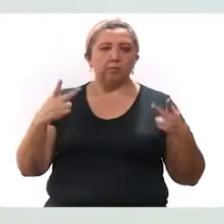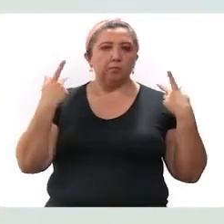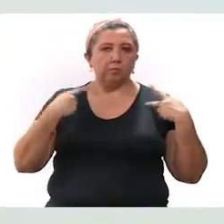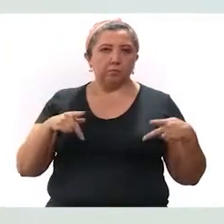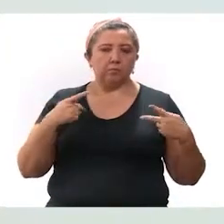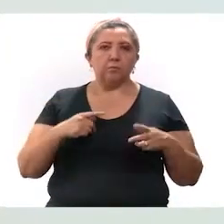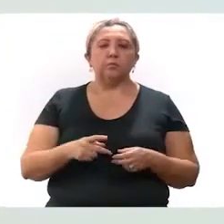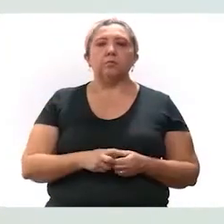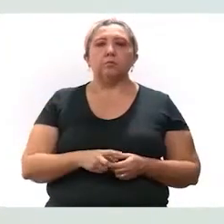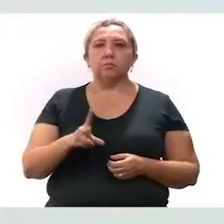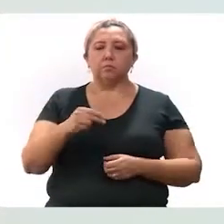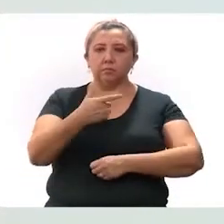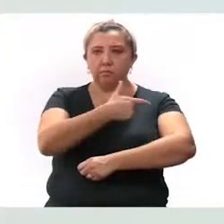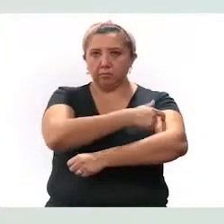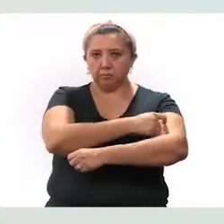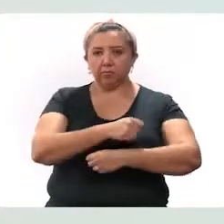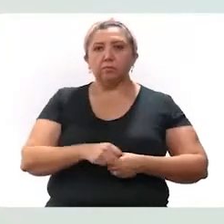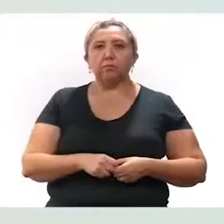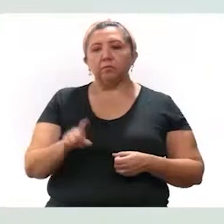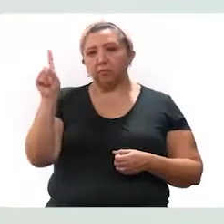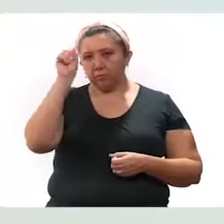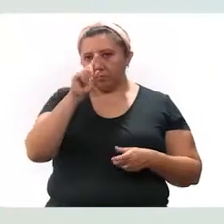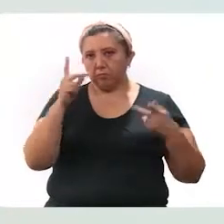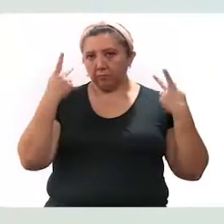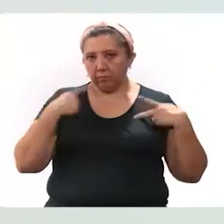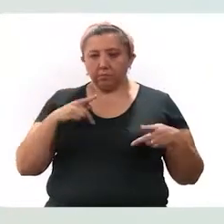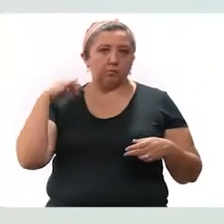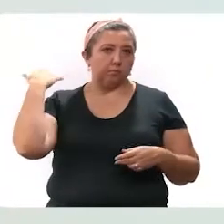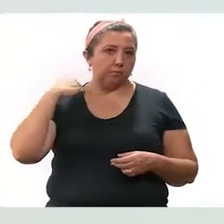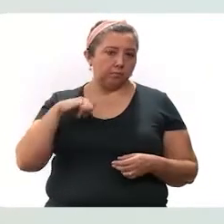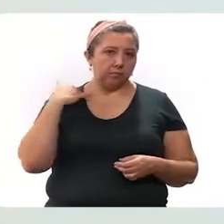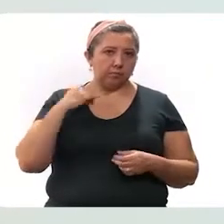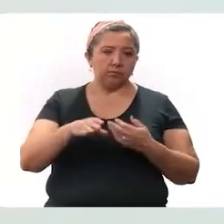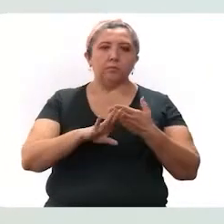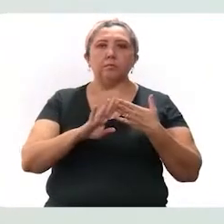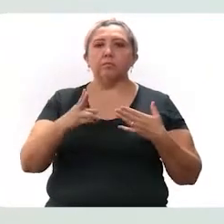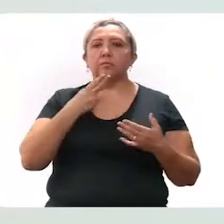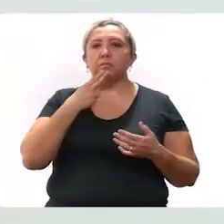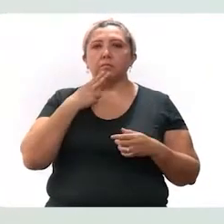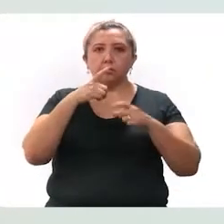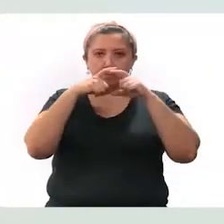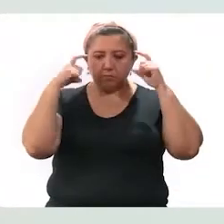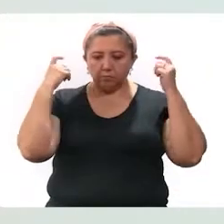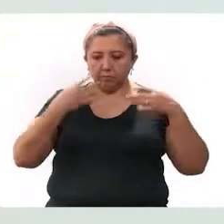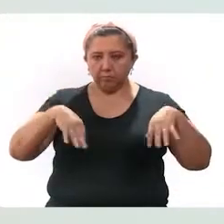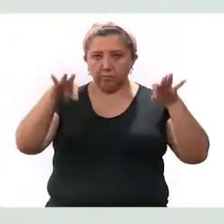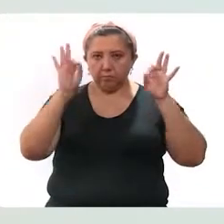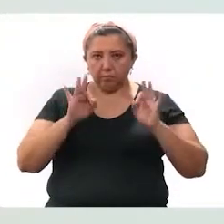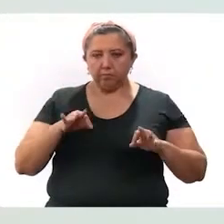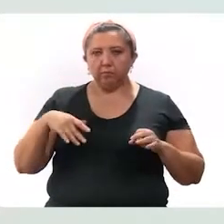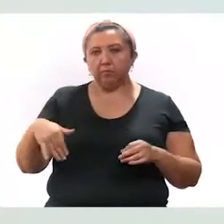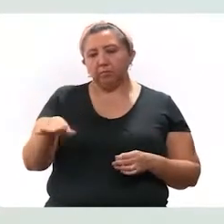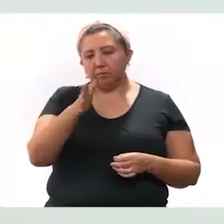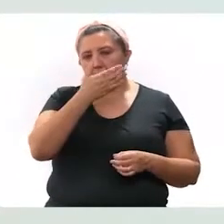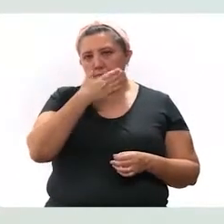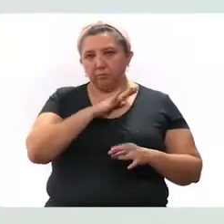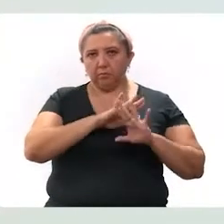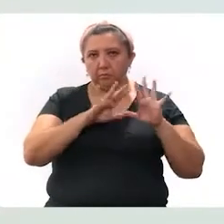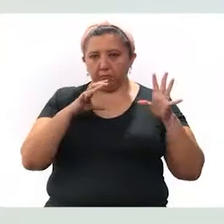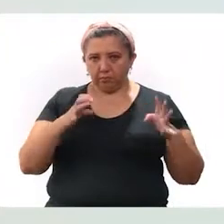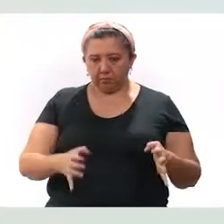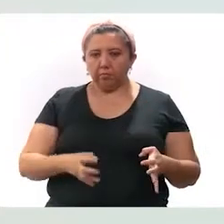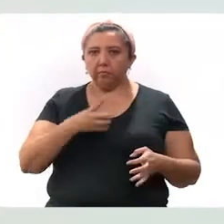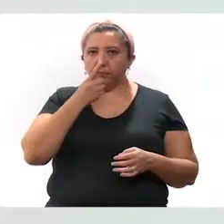población, incluso la vacunada, y recomienda a la población yucateca evitar el uso de cubrebocas de tela o pañoletas, ya que